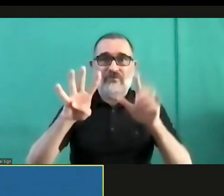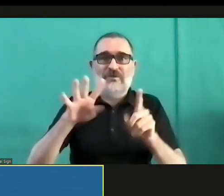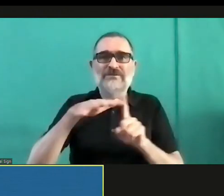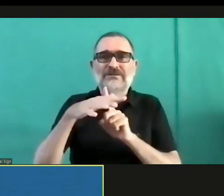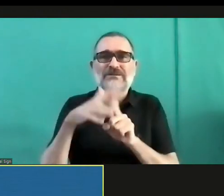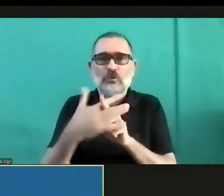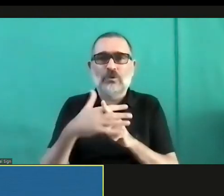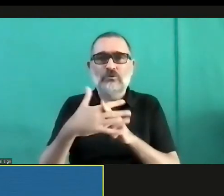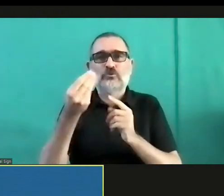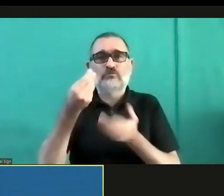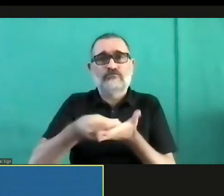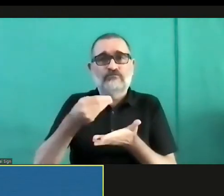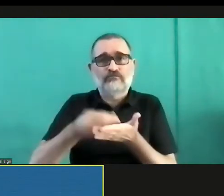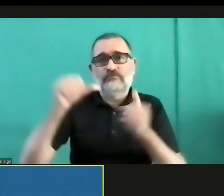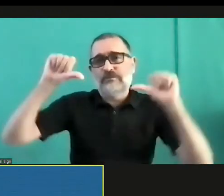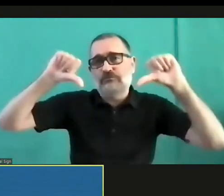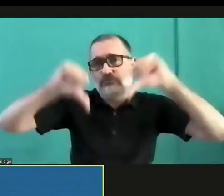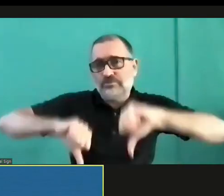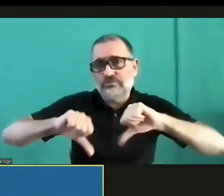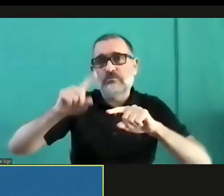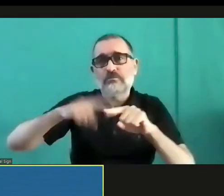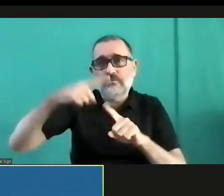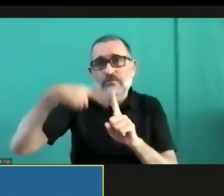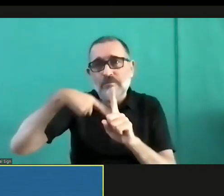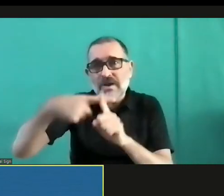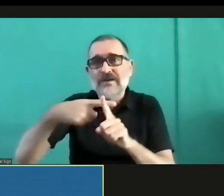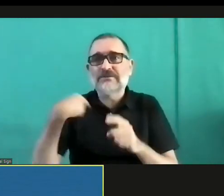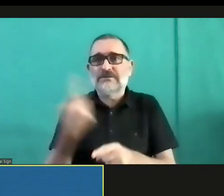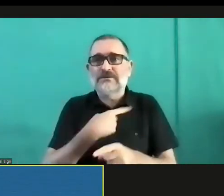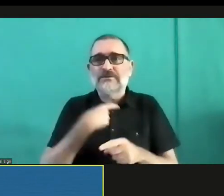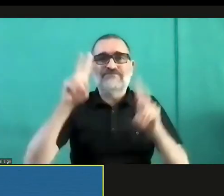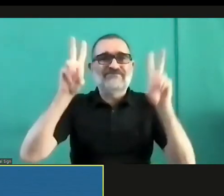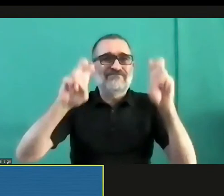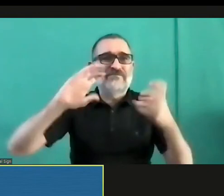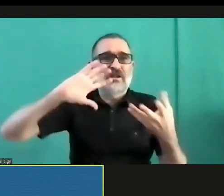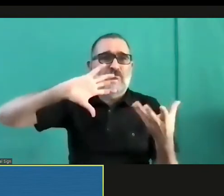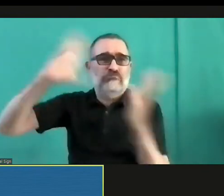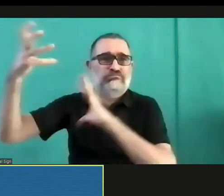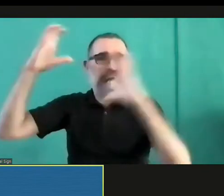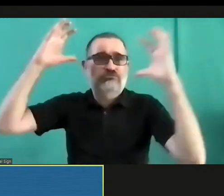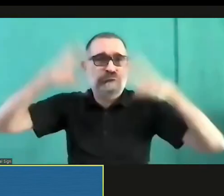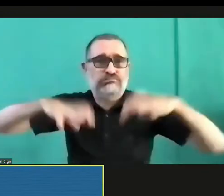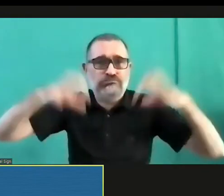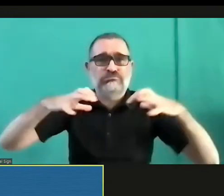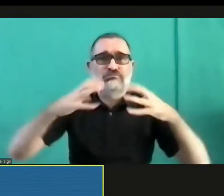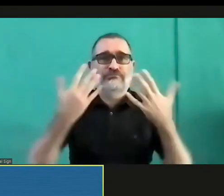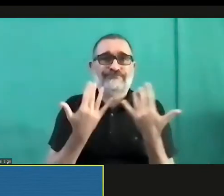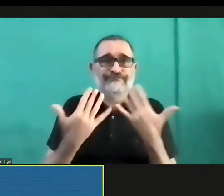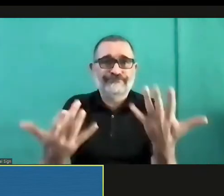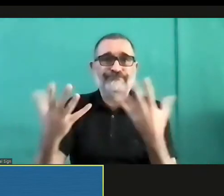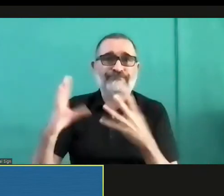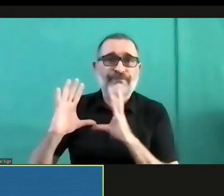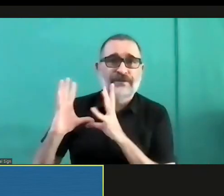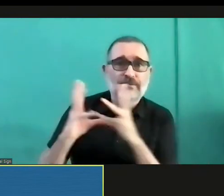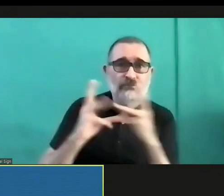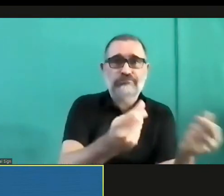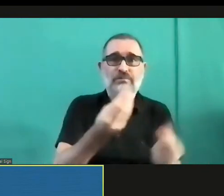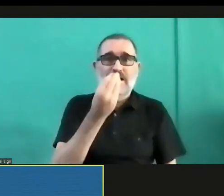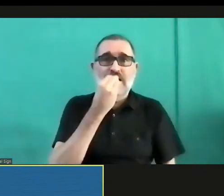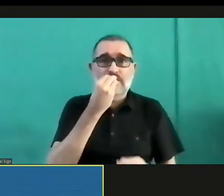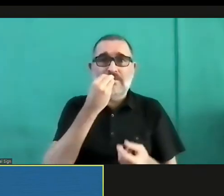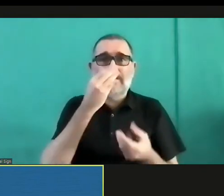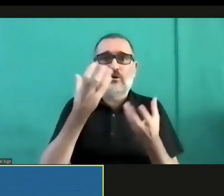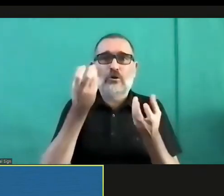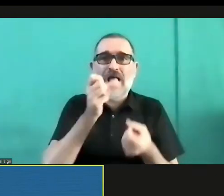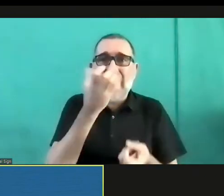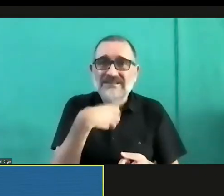por esa perspectiva acerca de la realidad en su país y gracias por su liderazgo en enfrentar